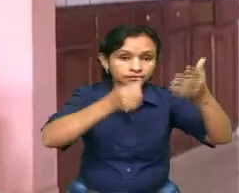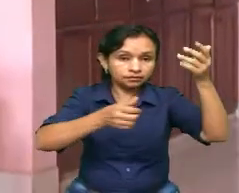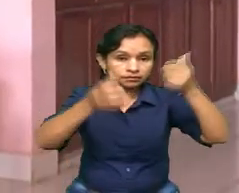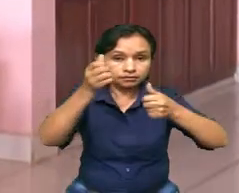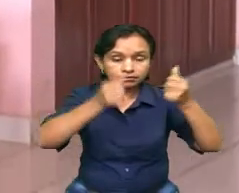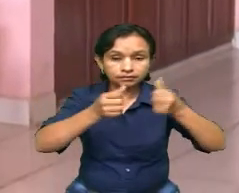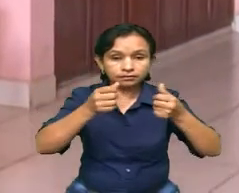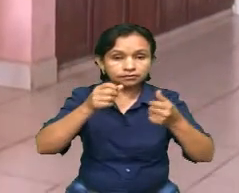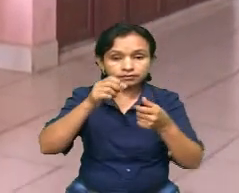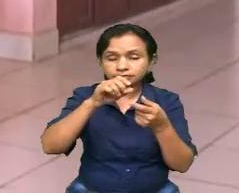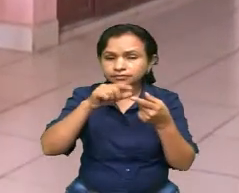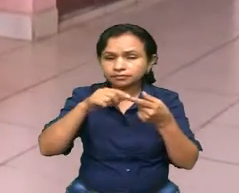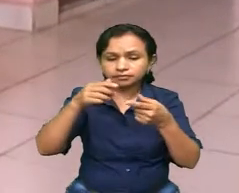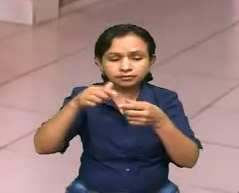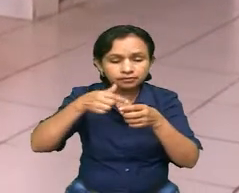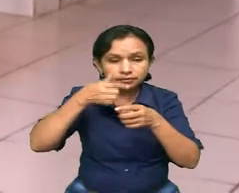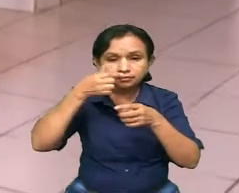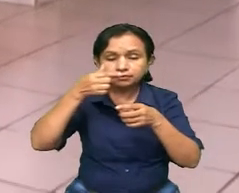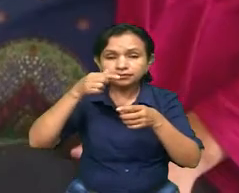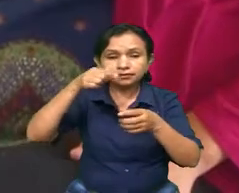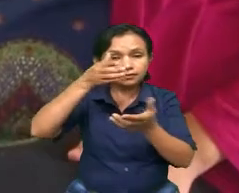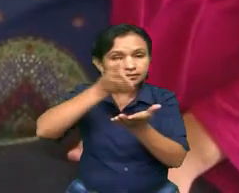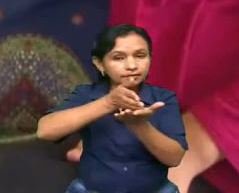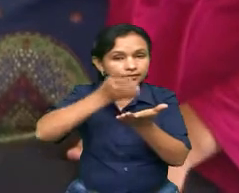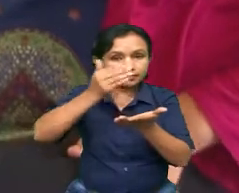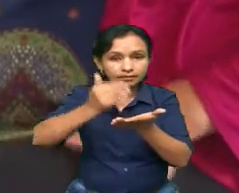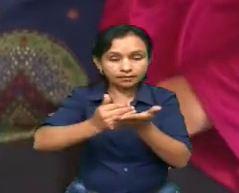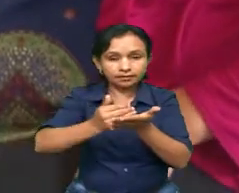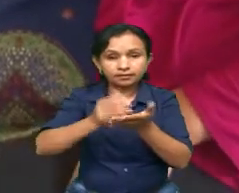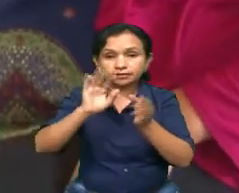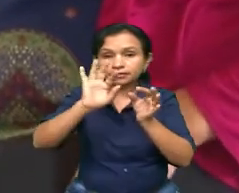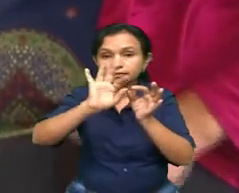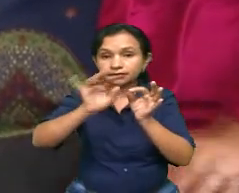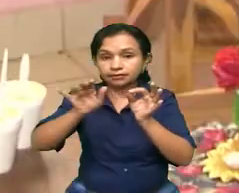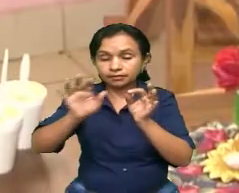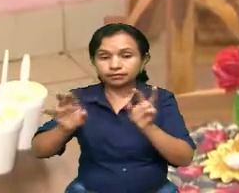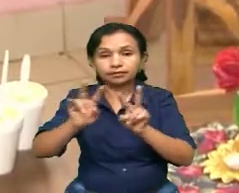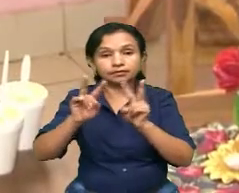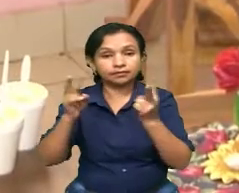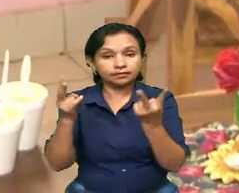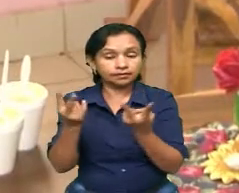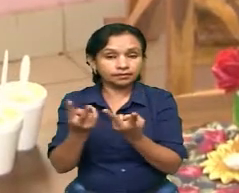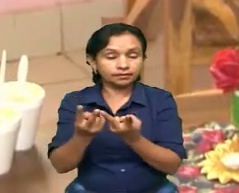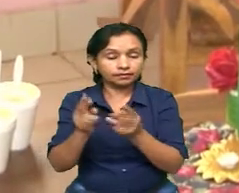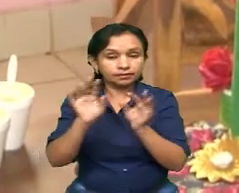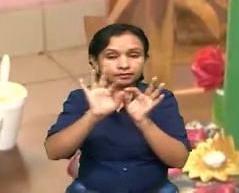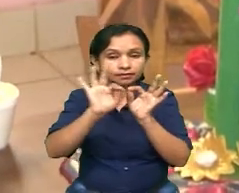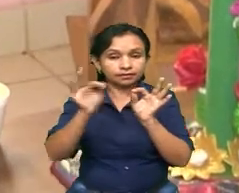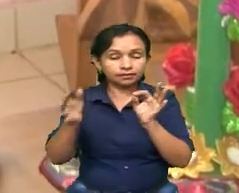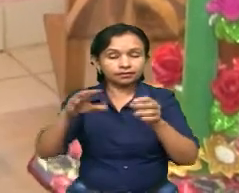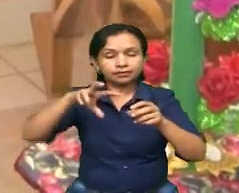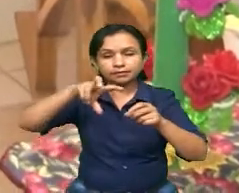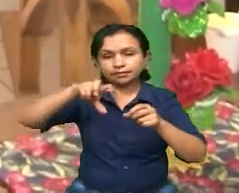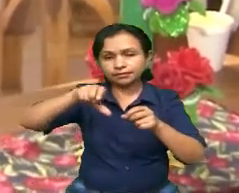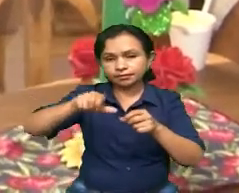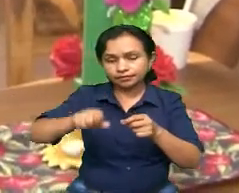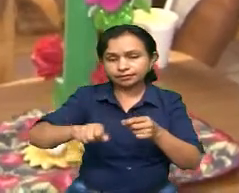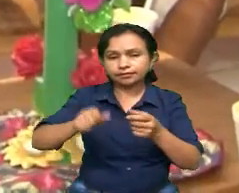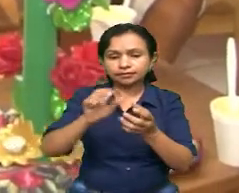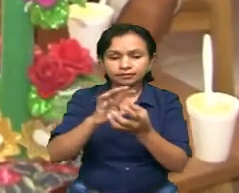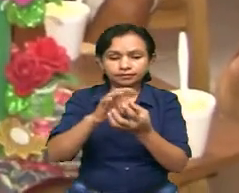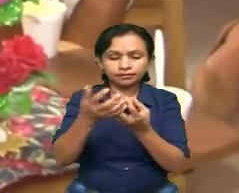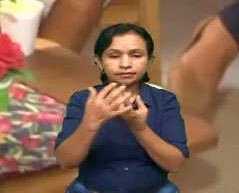yogur, queso, pero igual en frutas y verduras. ¿En qué tipo de frutas, por ejemplo? Naranja,